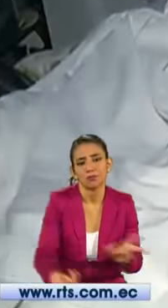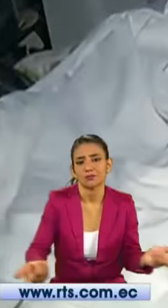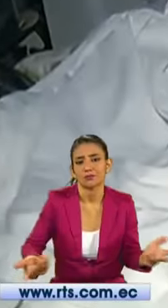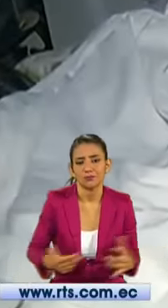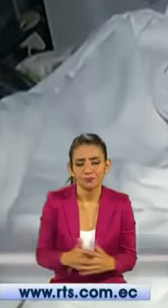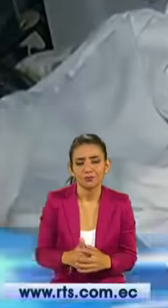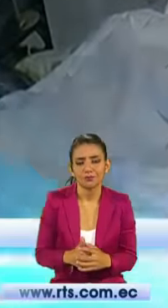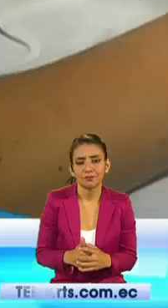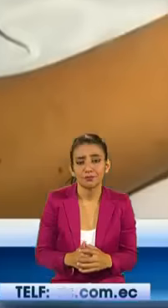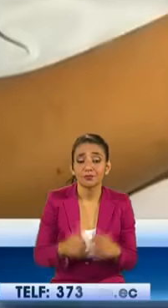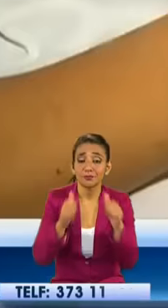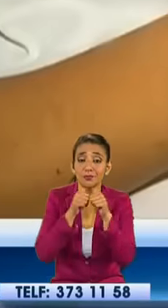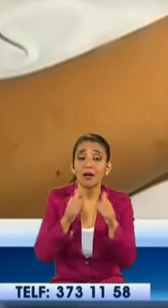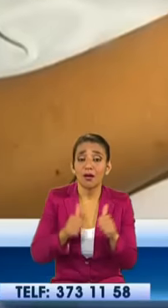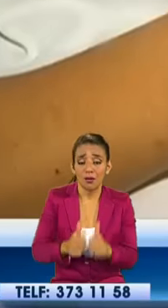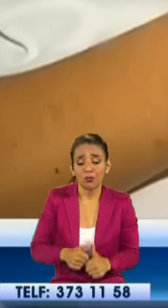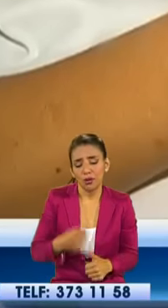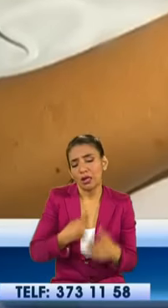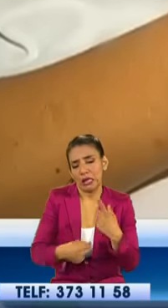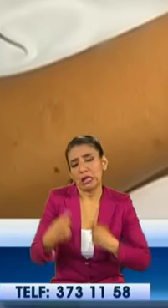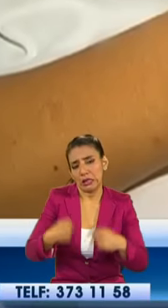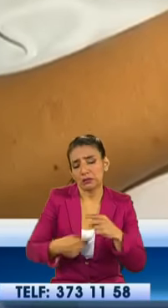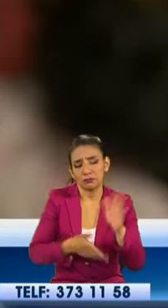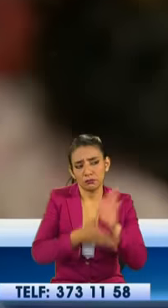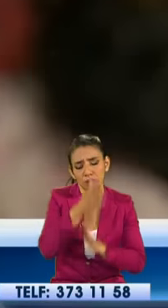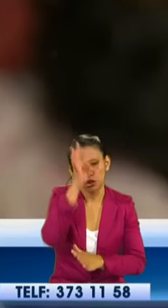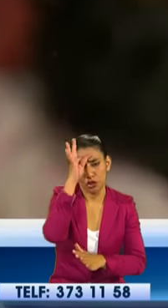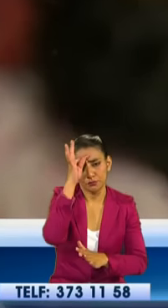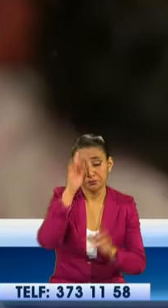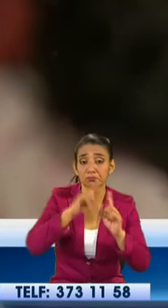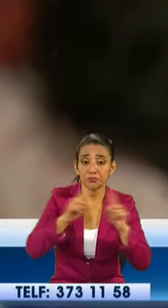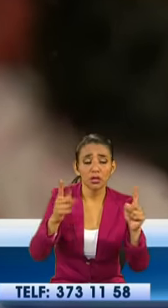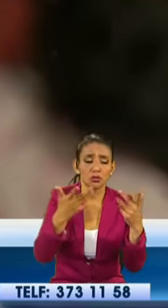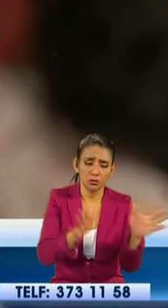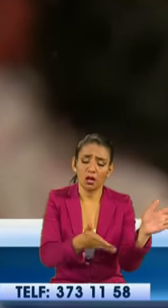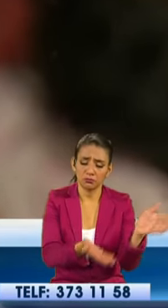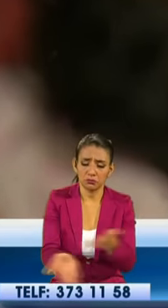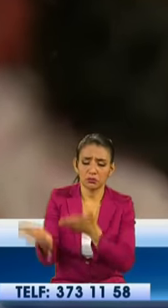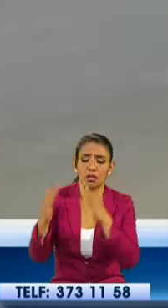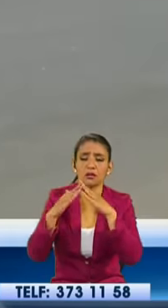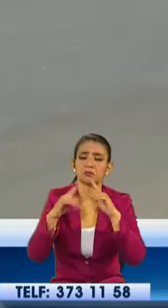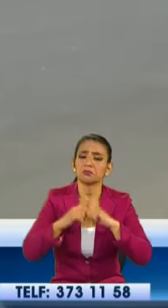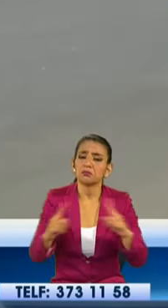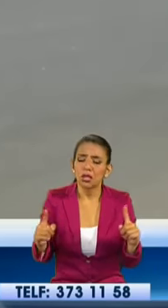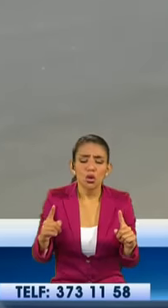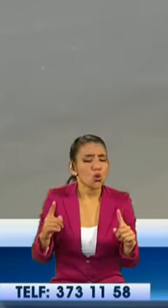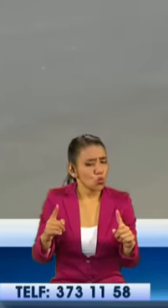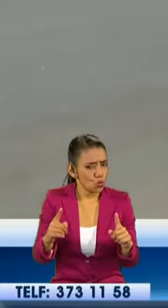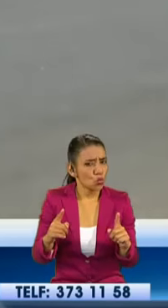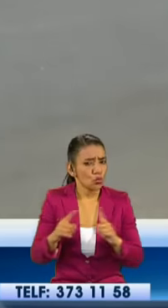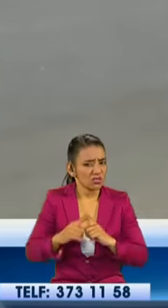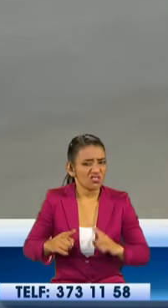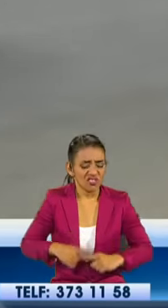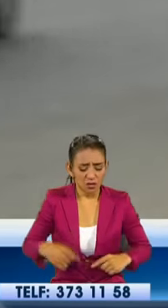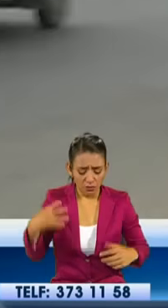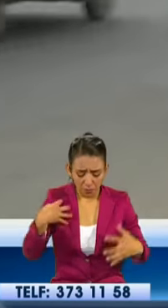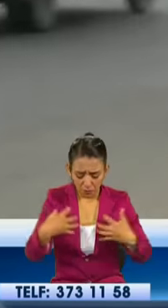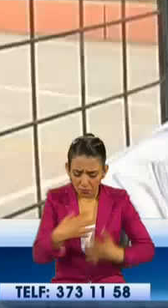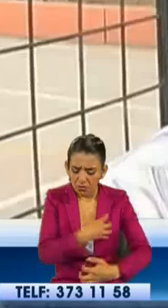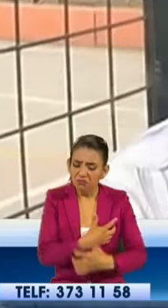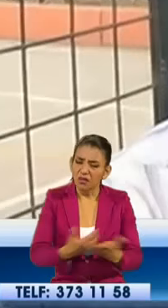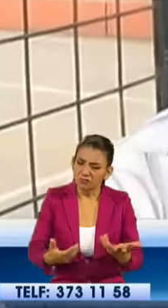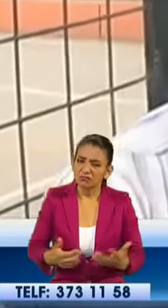abuela permaneció en una casa de salud hasta que los médicos le dieron el alta. Sin embargo, quedó con secuelas difíciles de